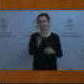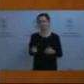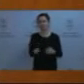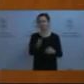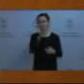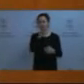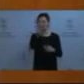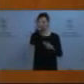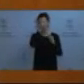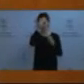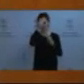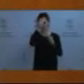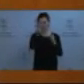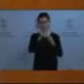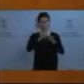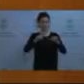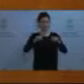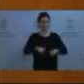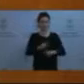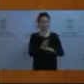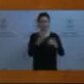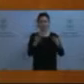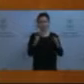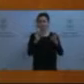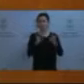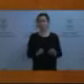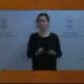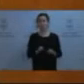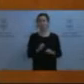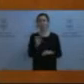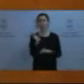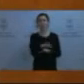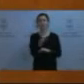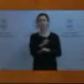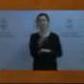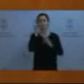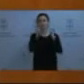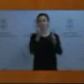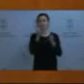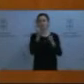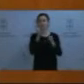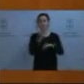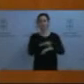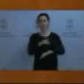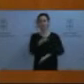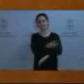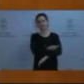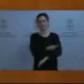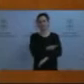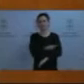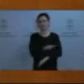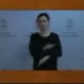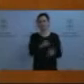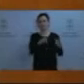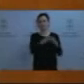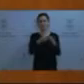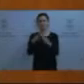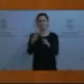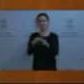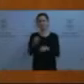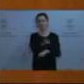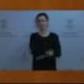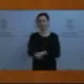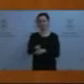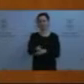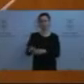es claro en esta Junta General. Se ha burlado de los veterinarios de Traxa y de todos los grupos de esta Cámara.